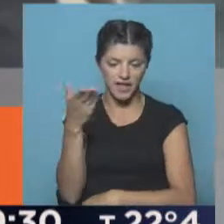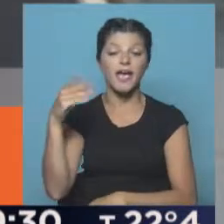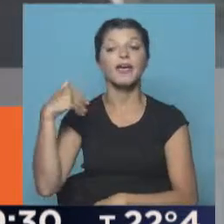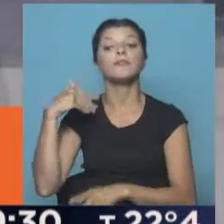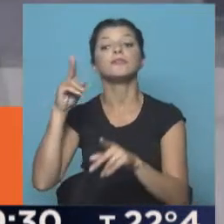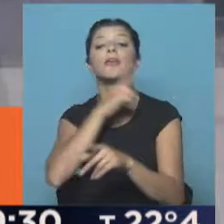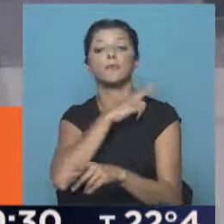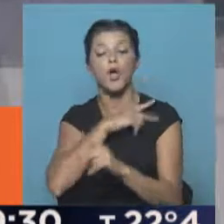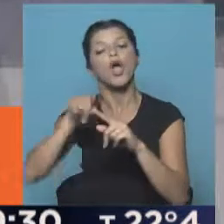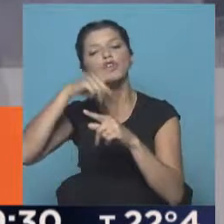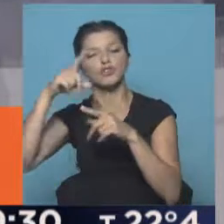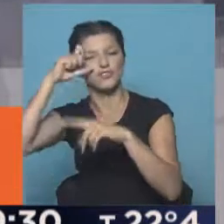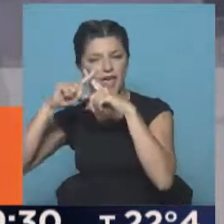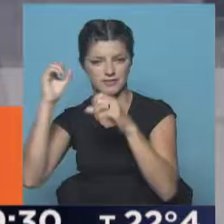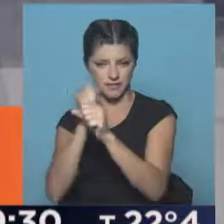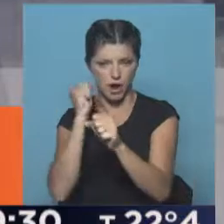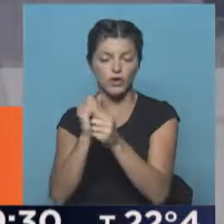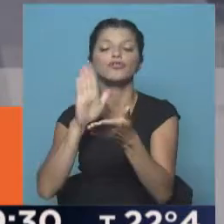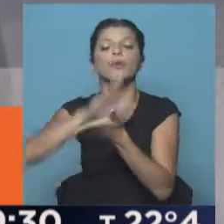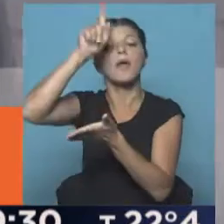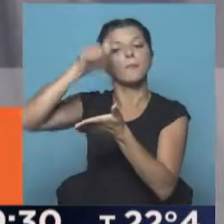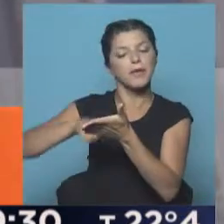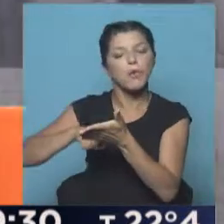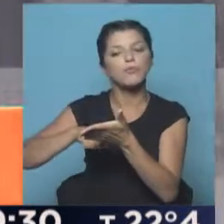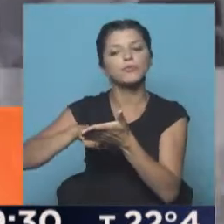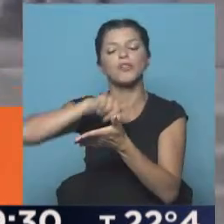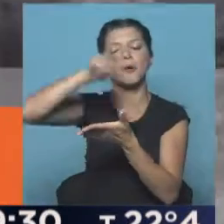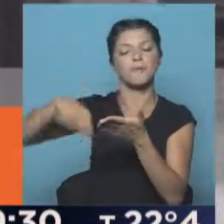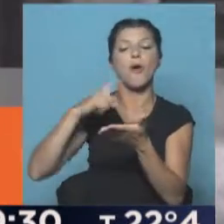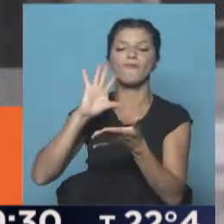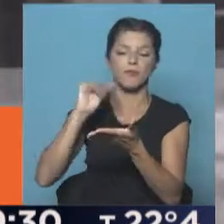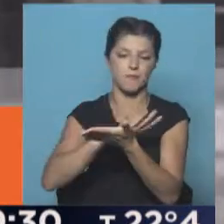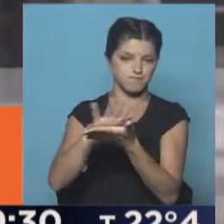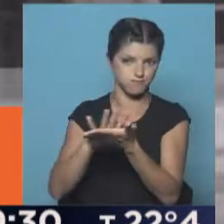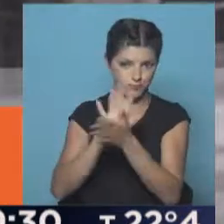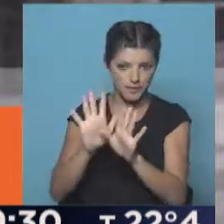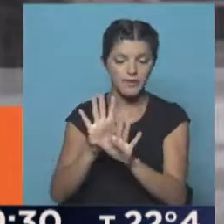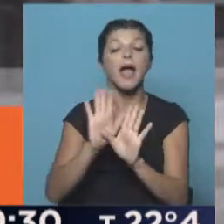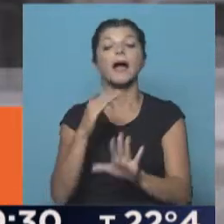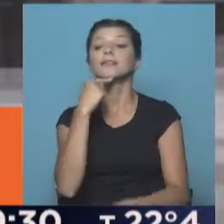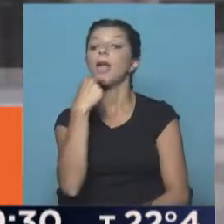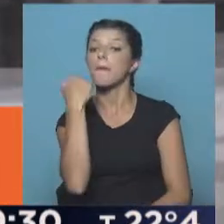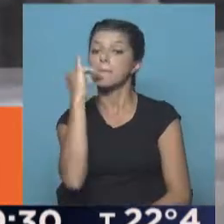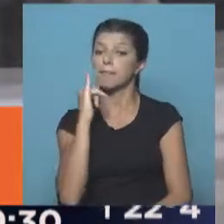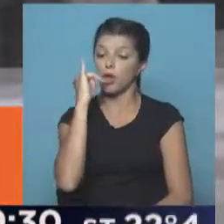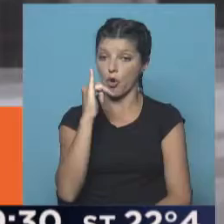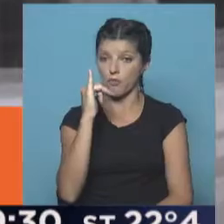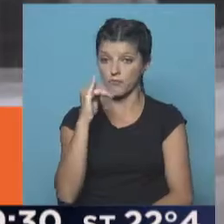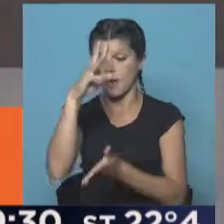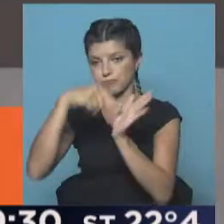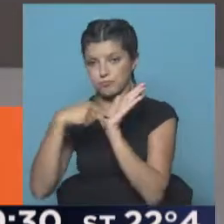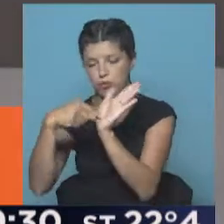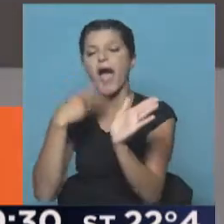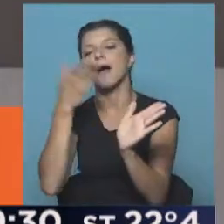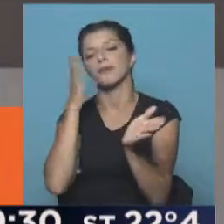en relación con contratos obtenidos de manera indebida. Estas son las palabras textuales del comunicado, que en realidad se refiere